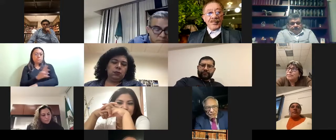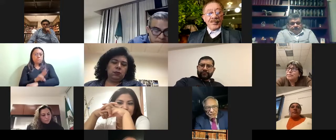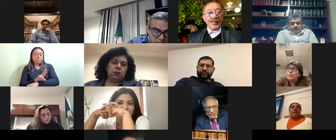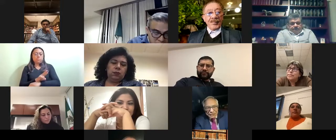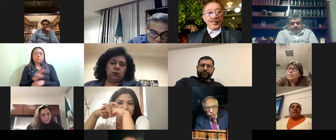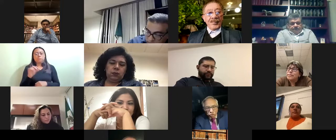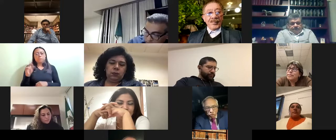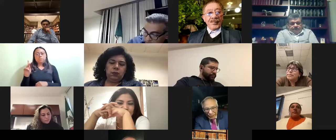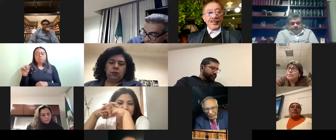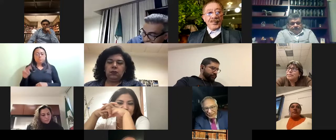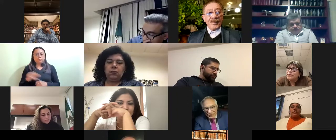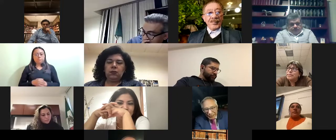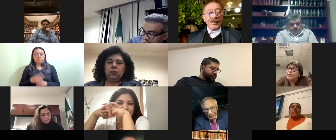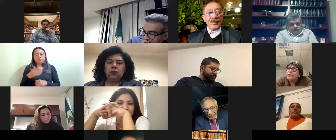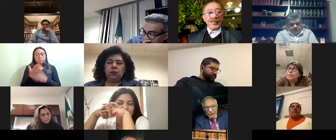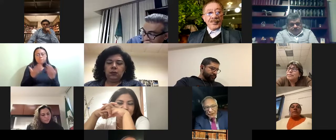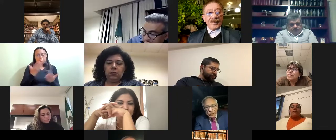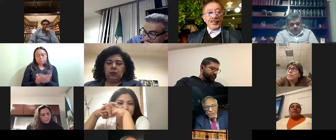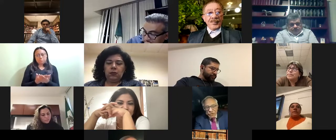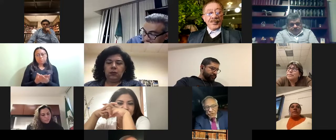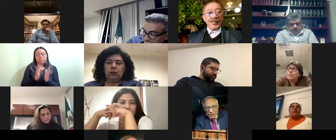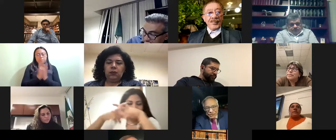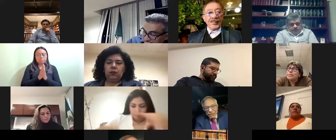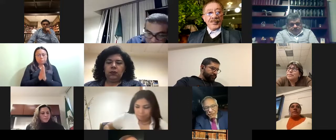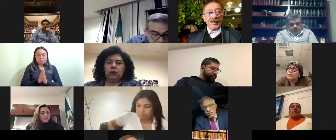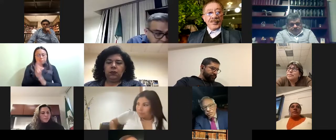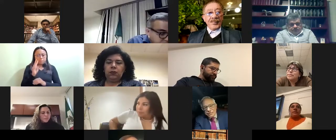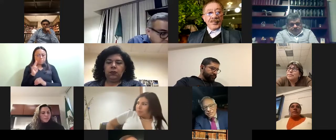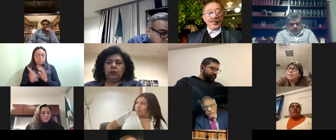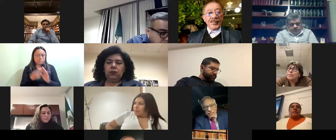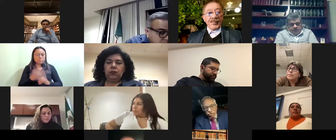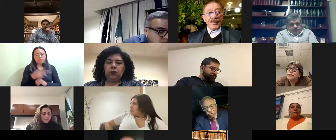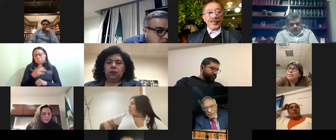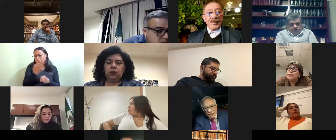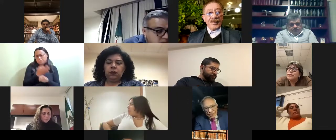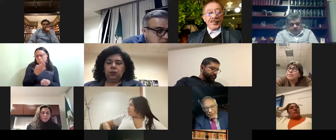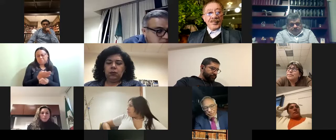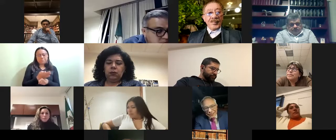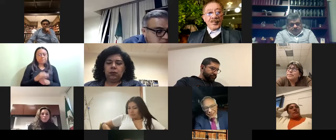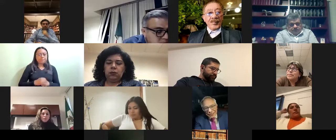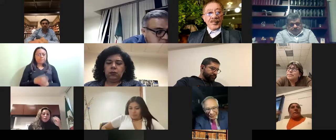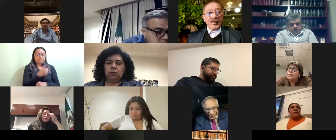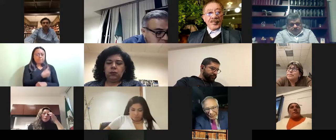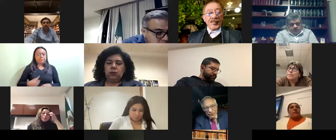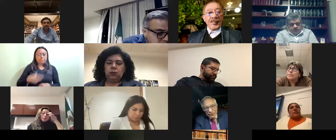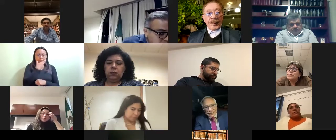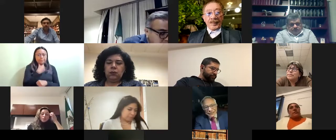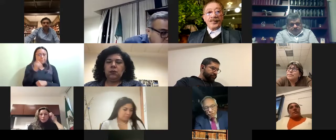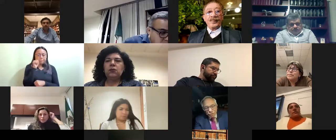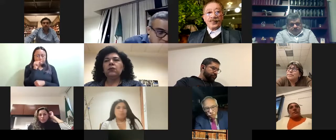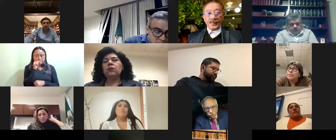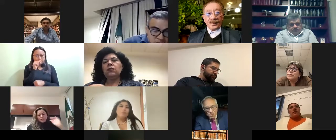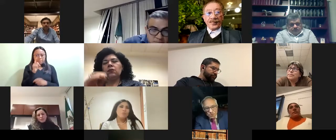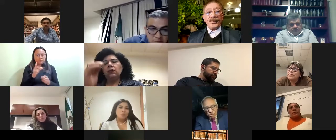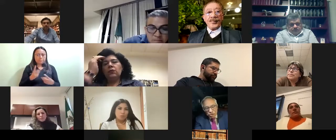proponiendo que se reconsidere y está bien, pero en este momento, en estricto sentido, tendría que el presidente el día de mañana dar el